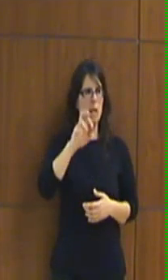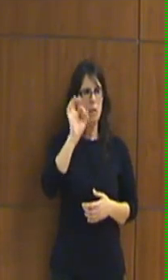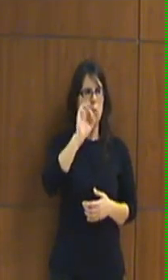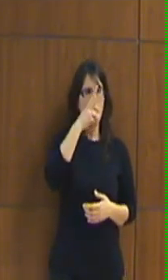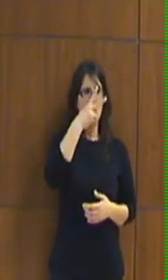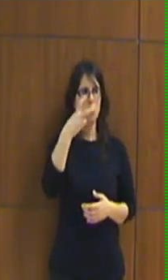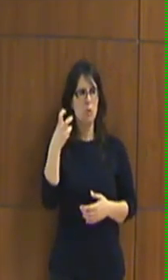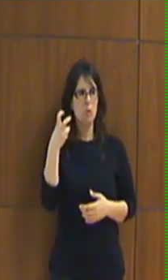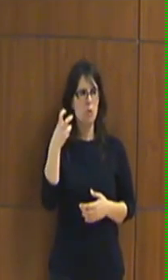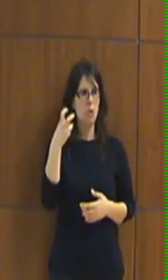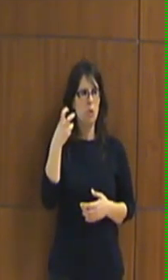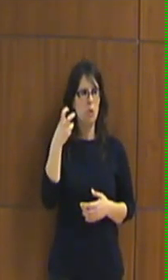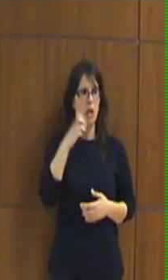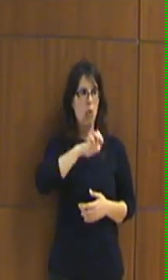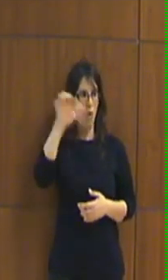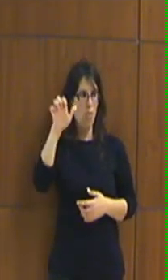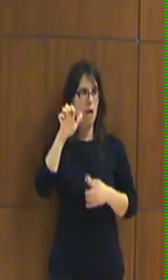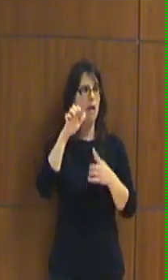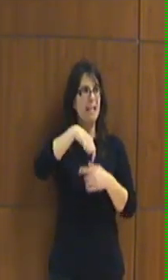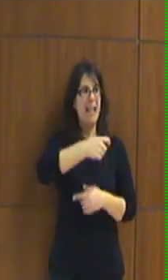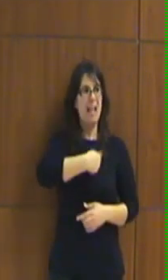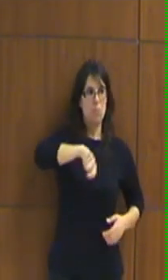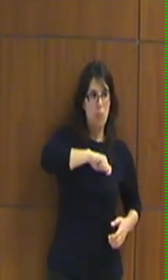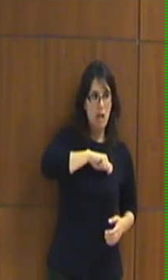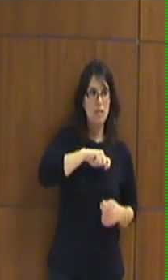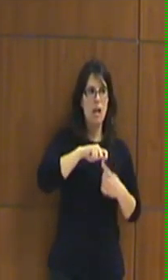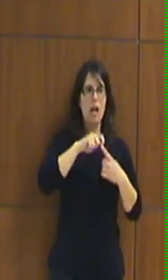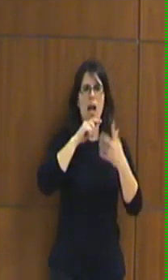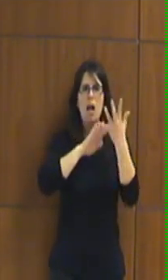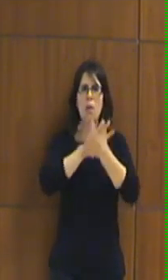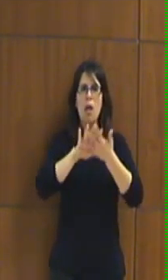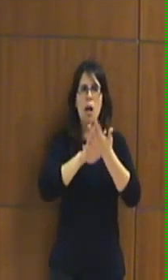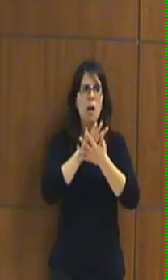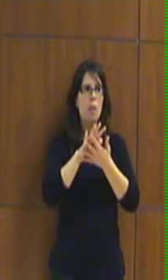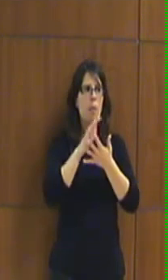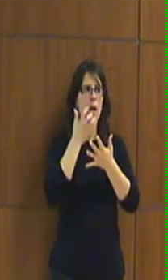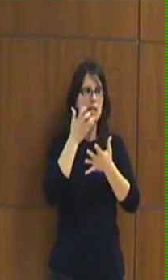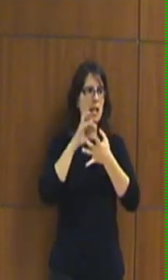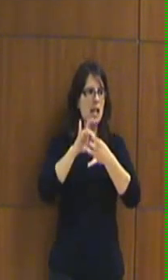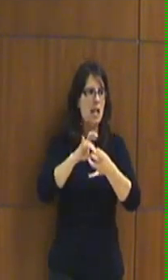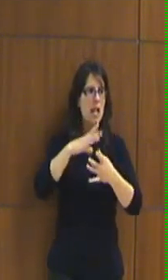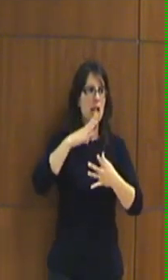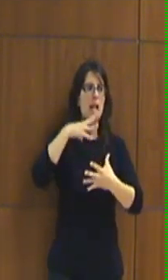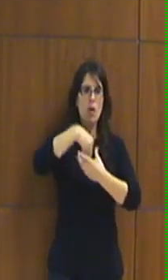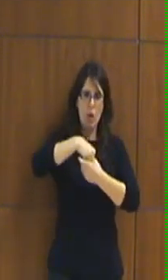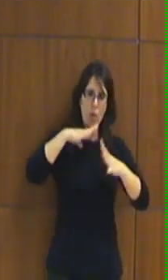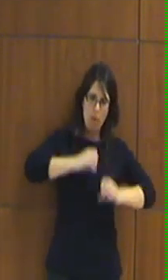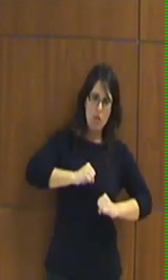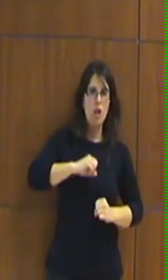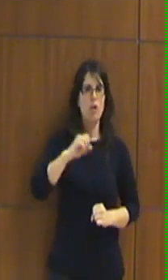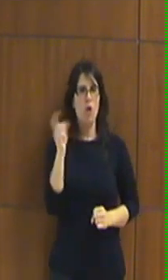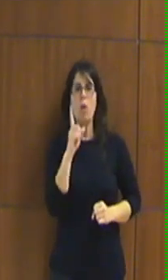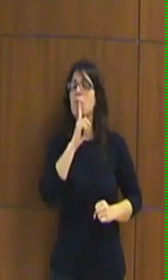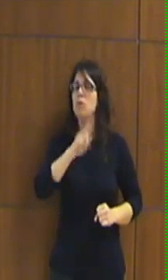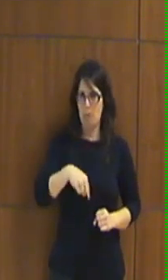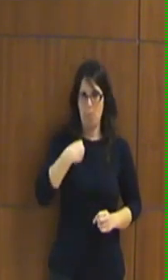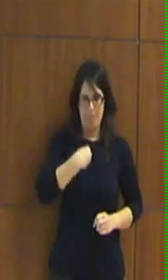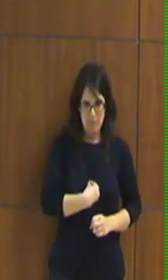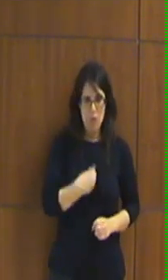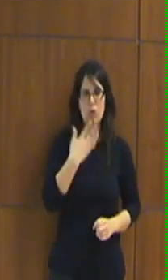acuerdo tal, y en España pues hablaban, depende de si incluyes a mayores o no mayores y a partir de qué edad, pero hablamos de millones